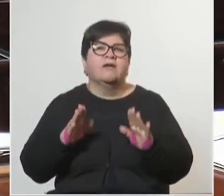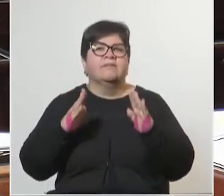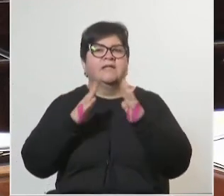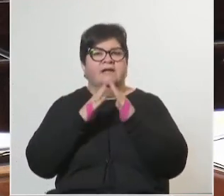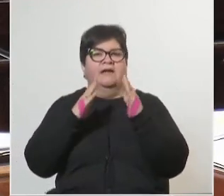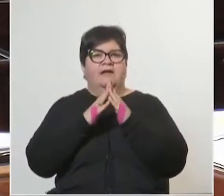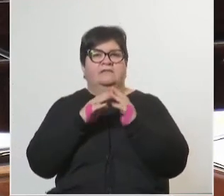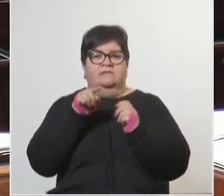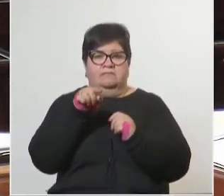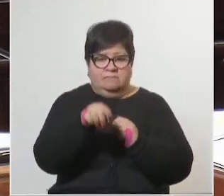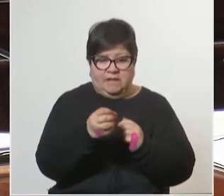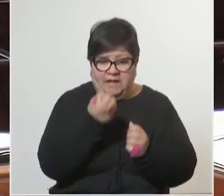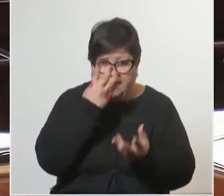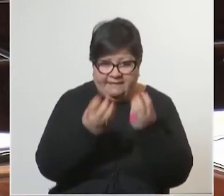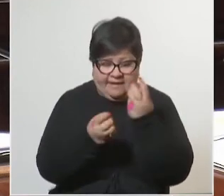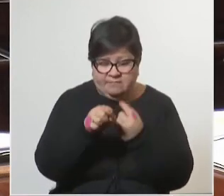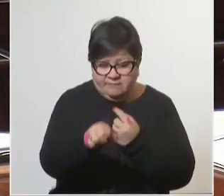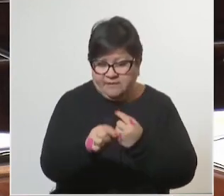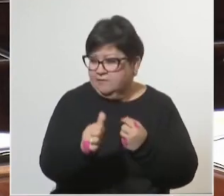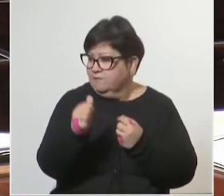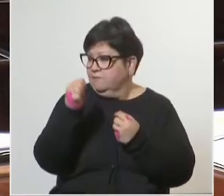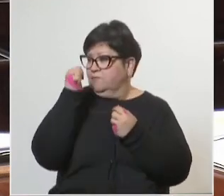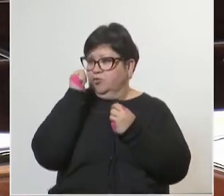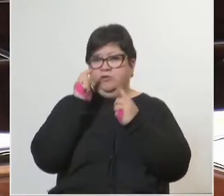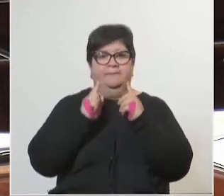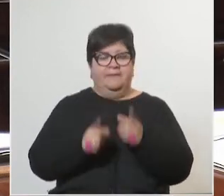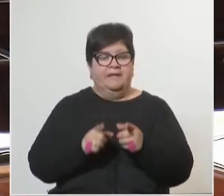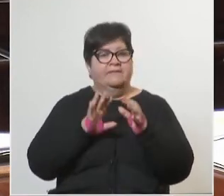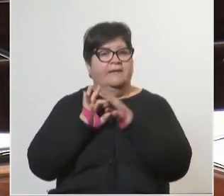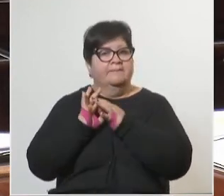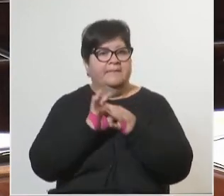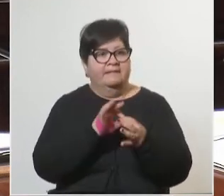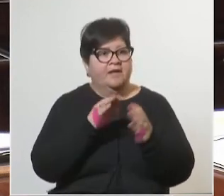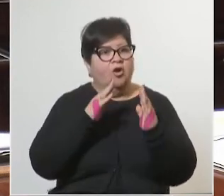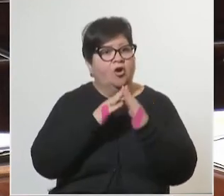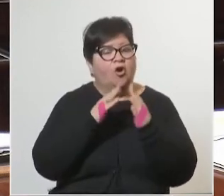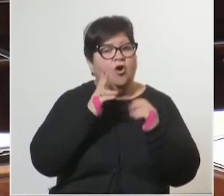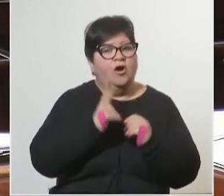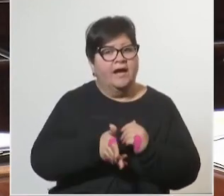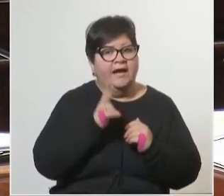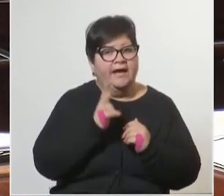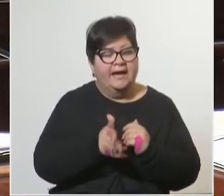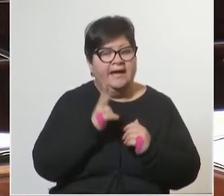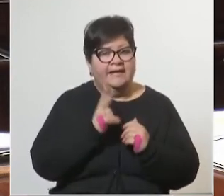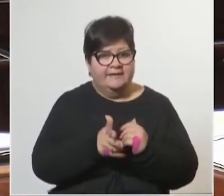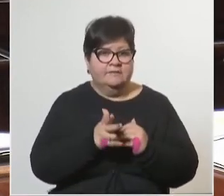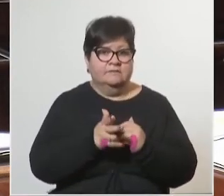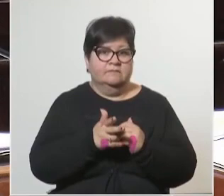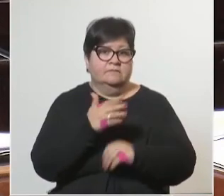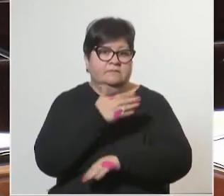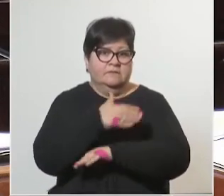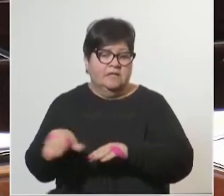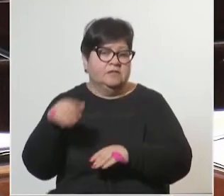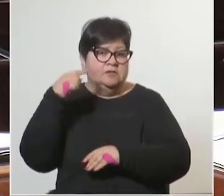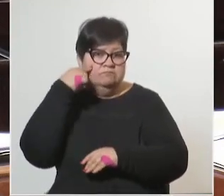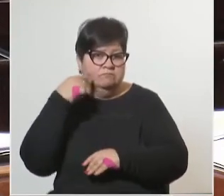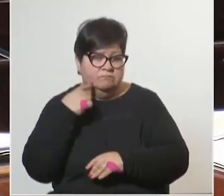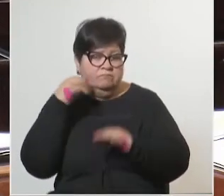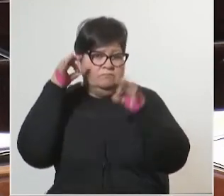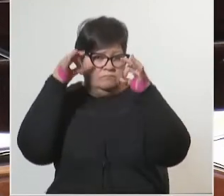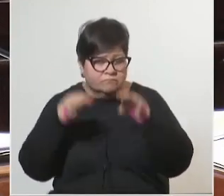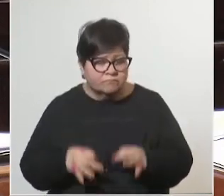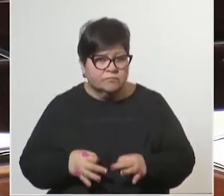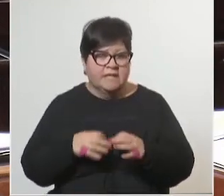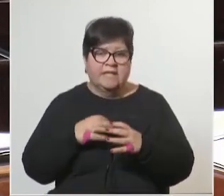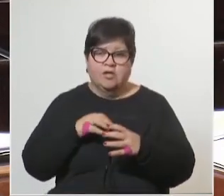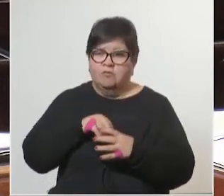jardín del frente y del fondo, las dependencias del lugar, lo que constituye civil y penalmente un domicilio. Por supuesto que todo está